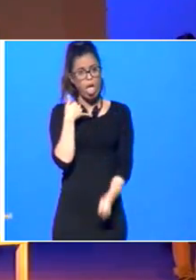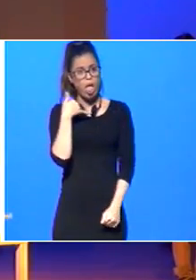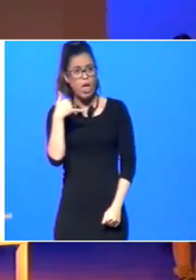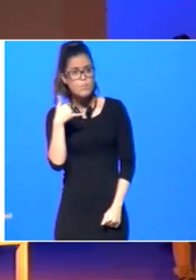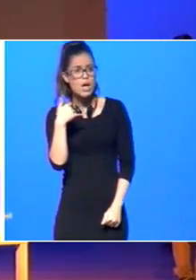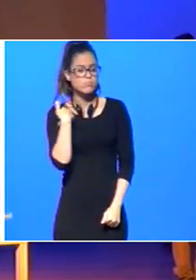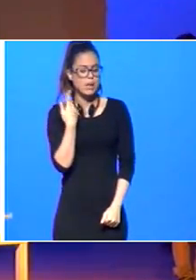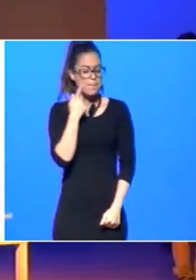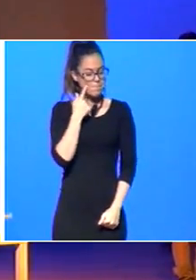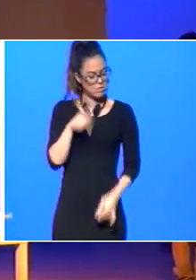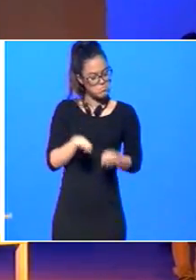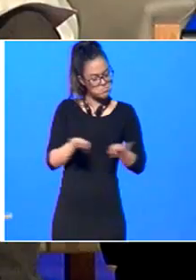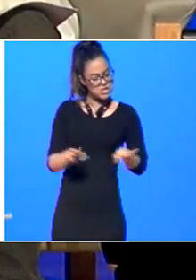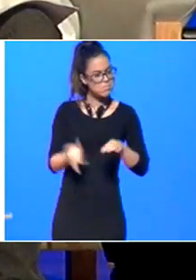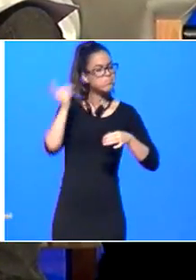mesa. Pero,